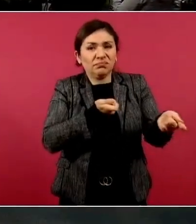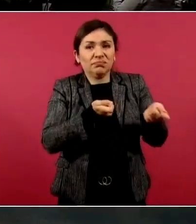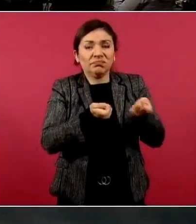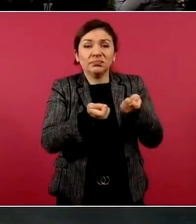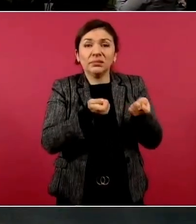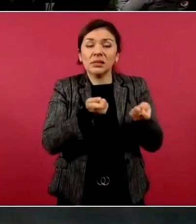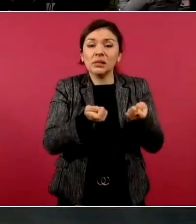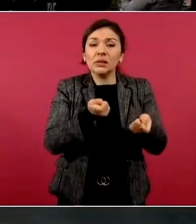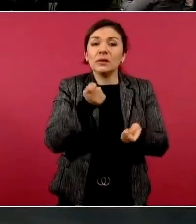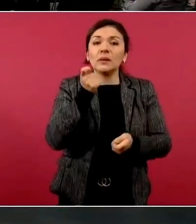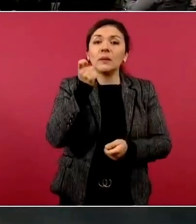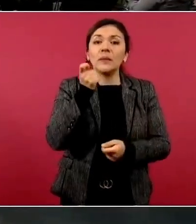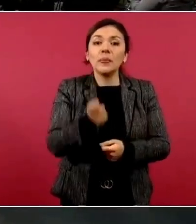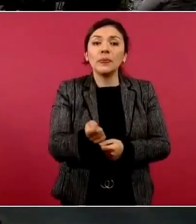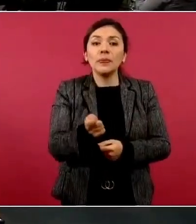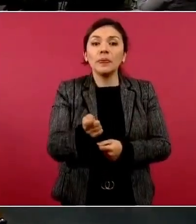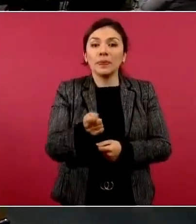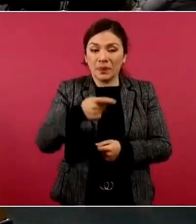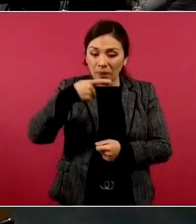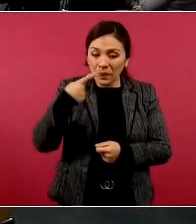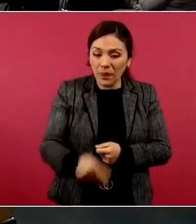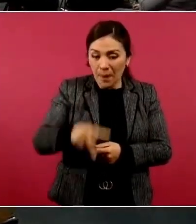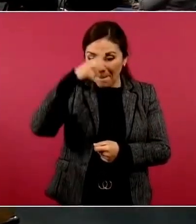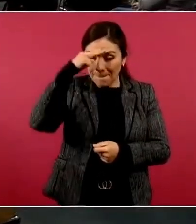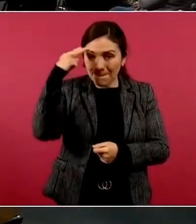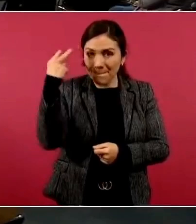lo que es México